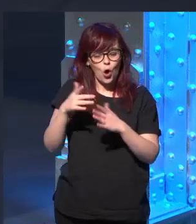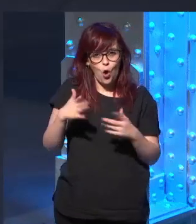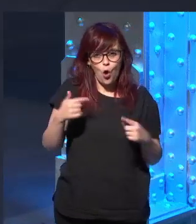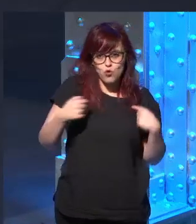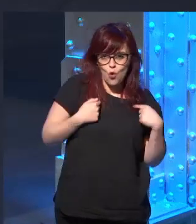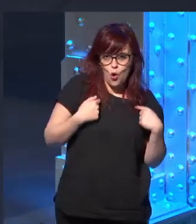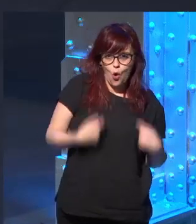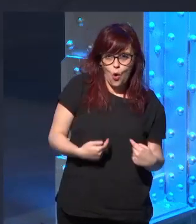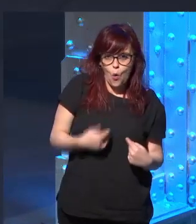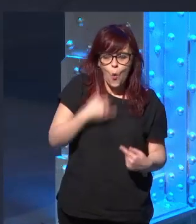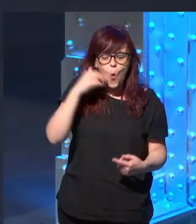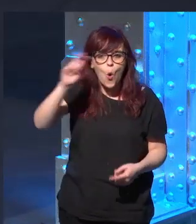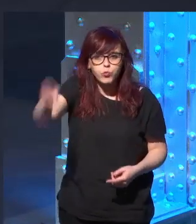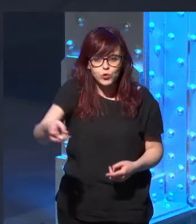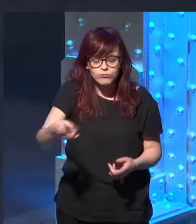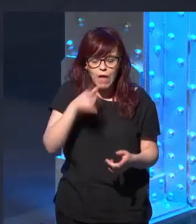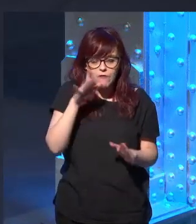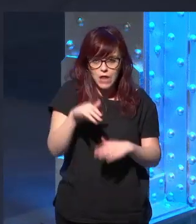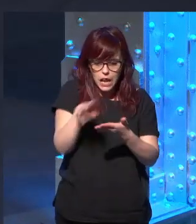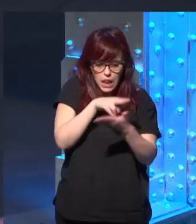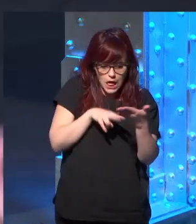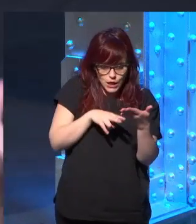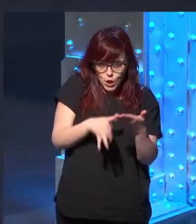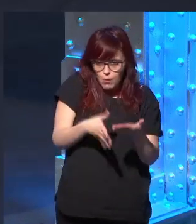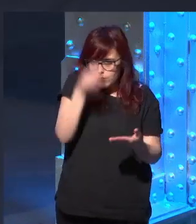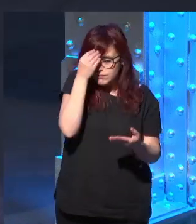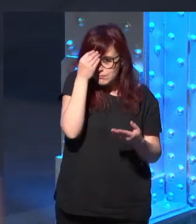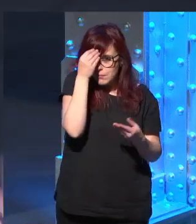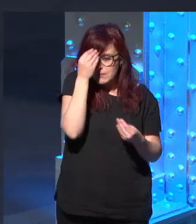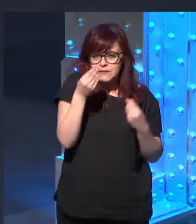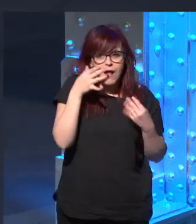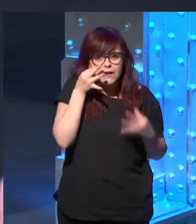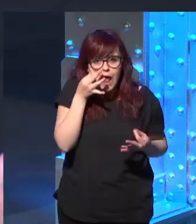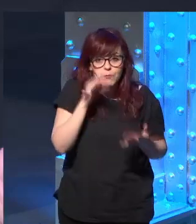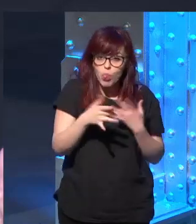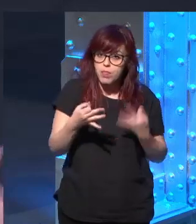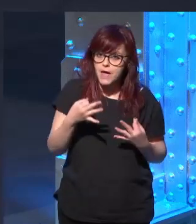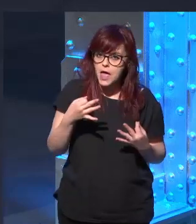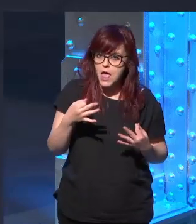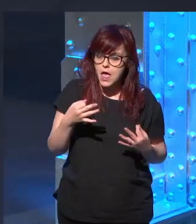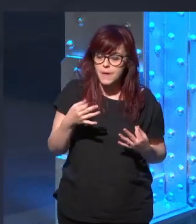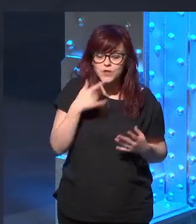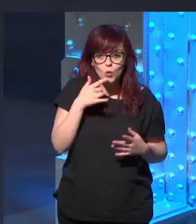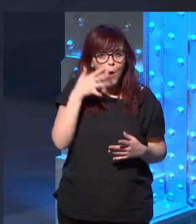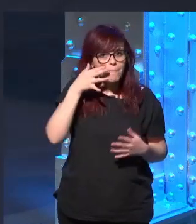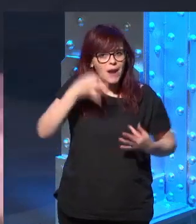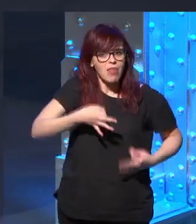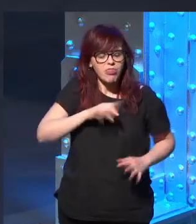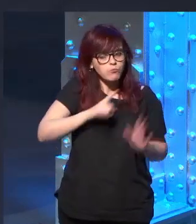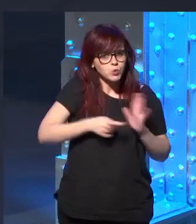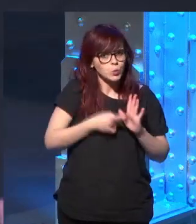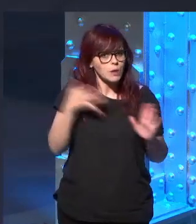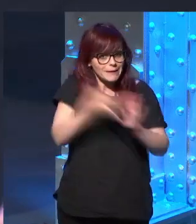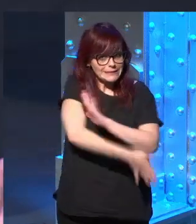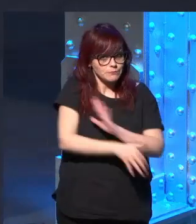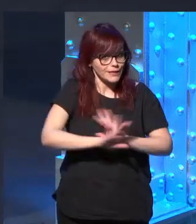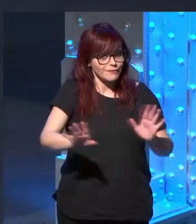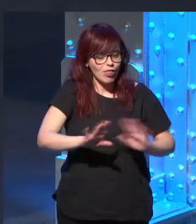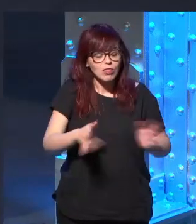otros, siempre nos lo creemos. Sí. Por eso hay que ser muy responsable. Es la verdad absoluta. Sí, pero para siempre